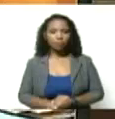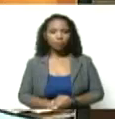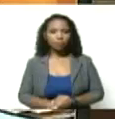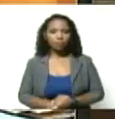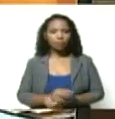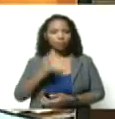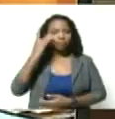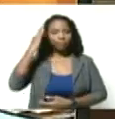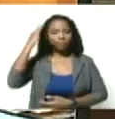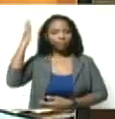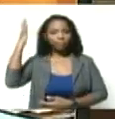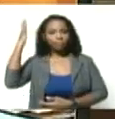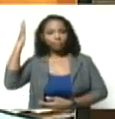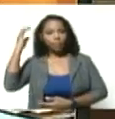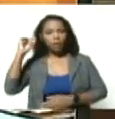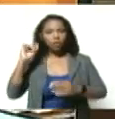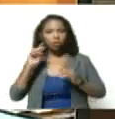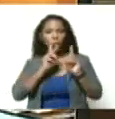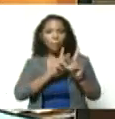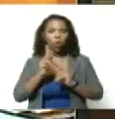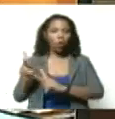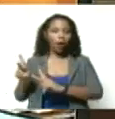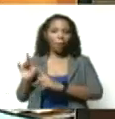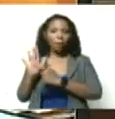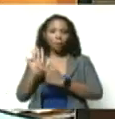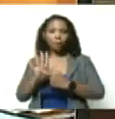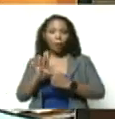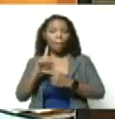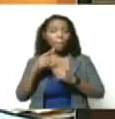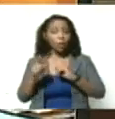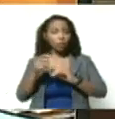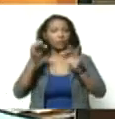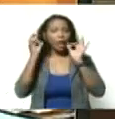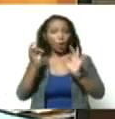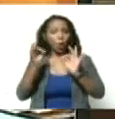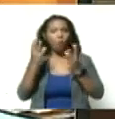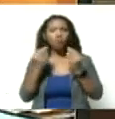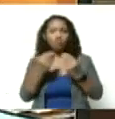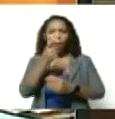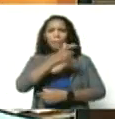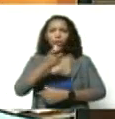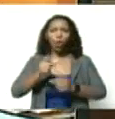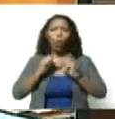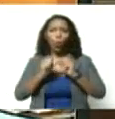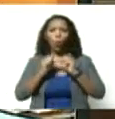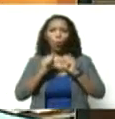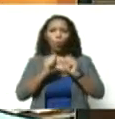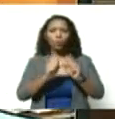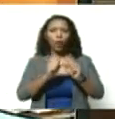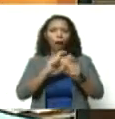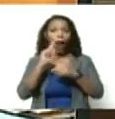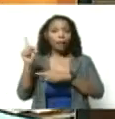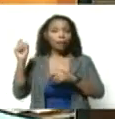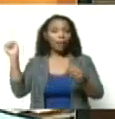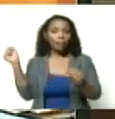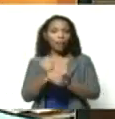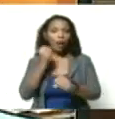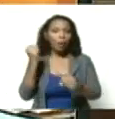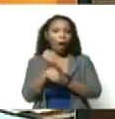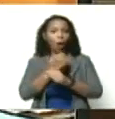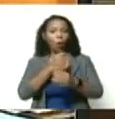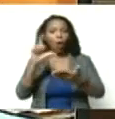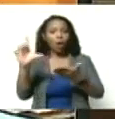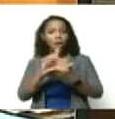Extrañarán su kiosco Veraz, pero seguramente muchas personas continuarán esa obra